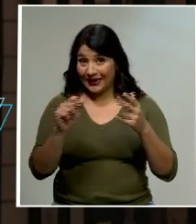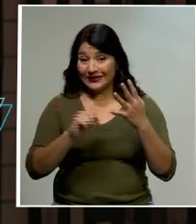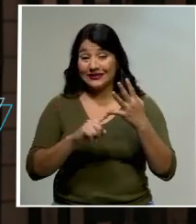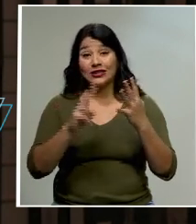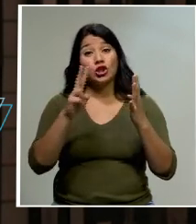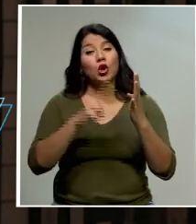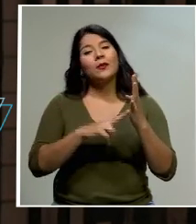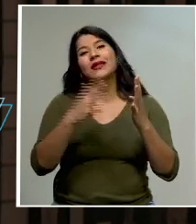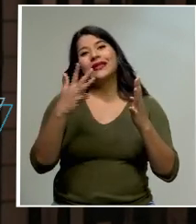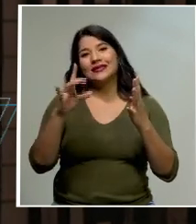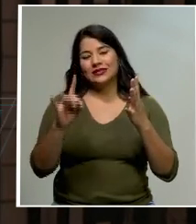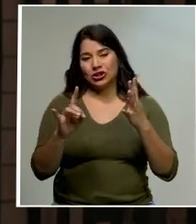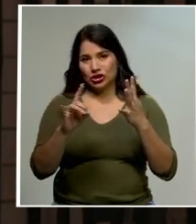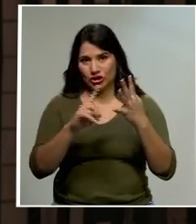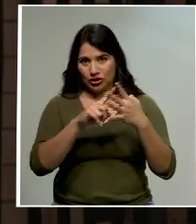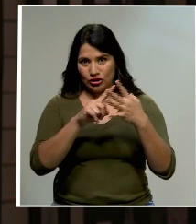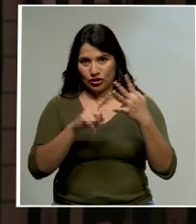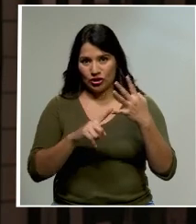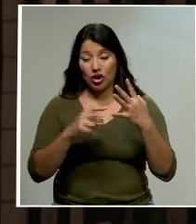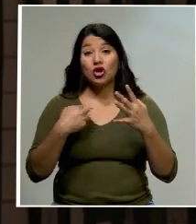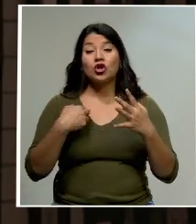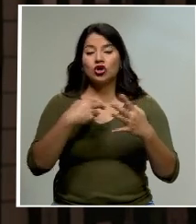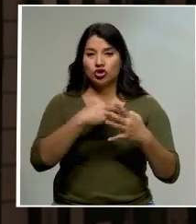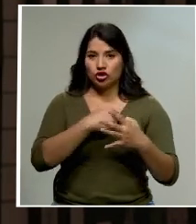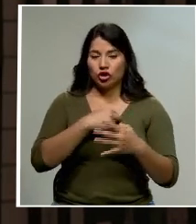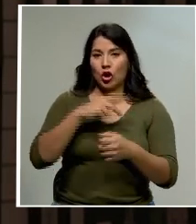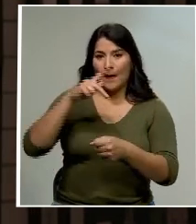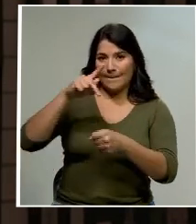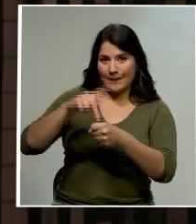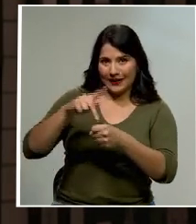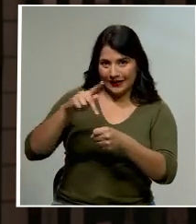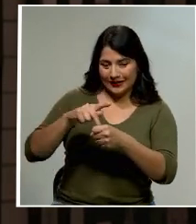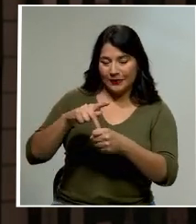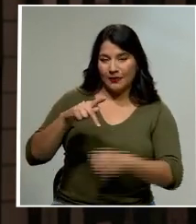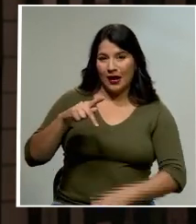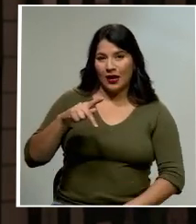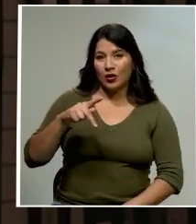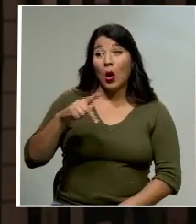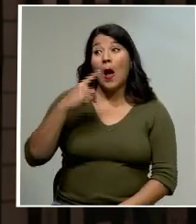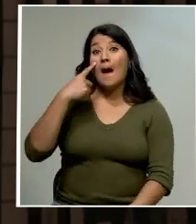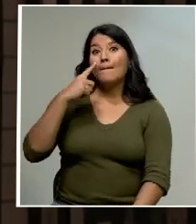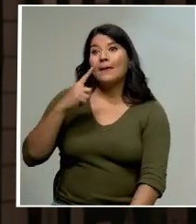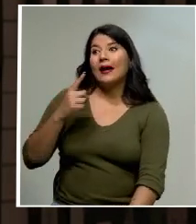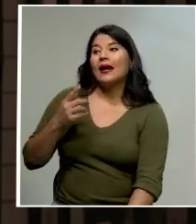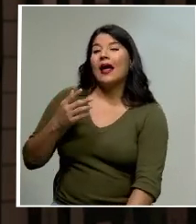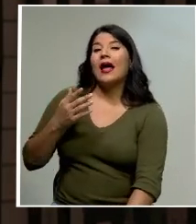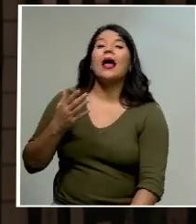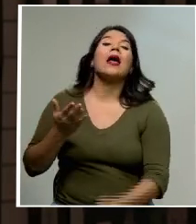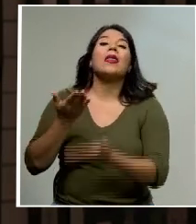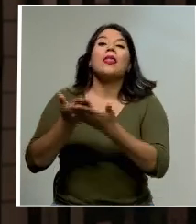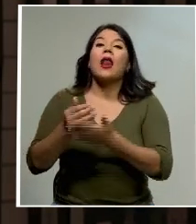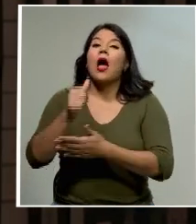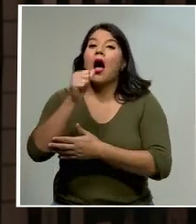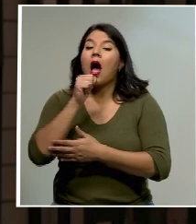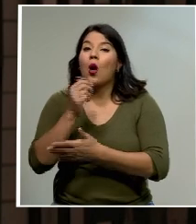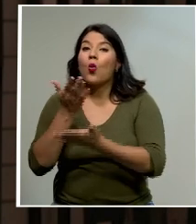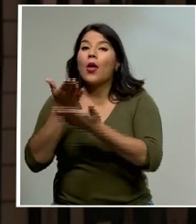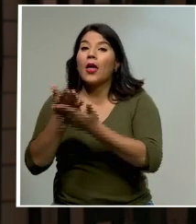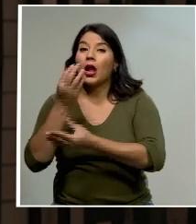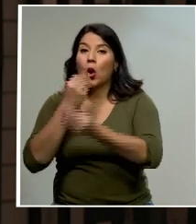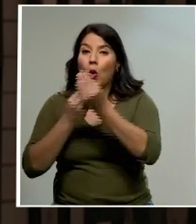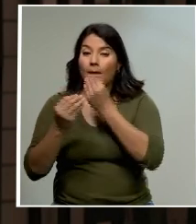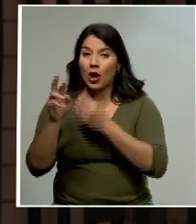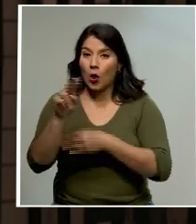cuando los tranques. Tuvimos participación de llevarles agua y comida a los compañeros. ¿Y qué